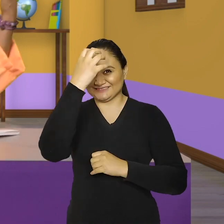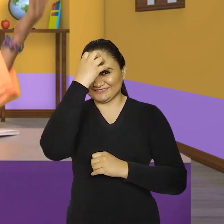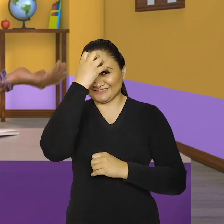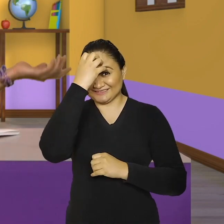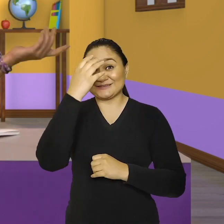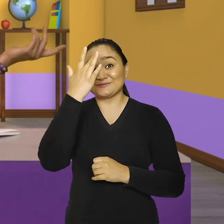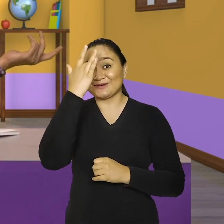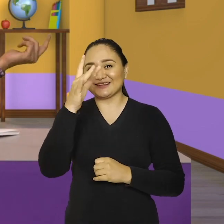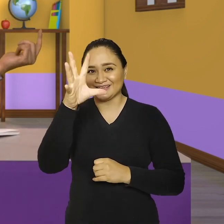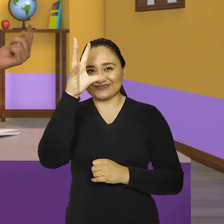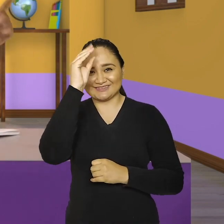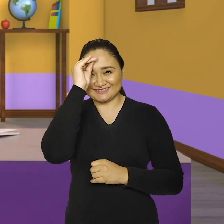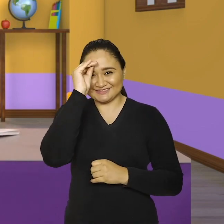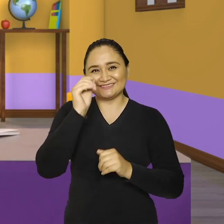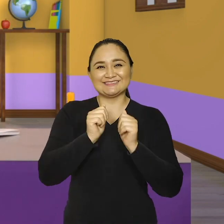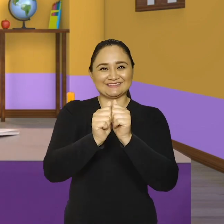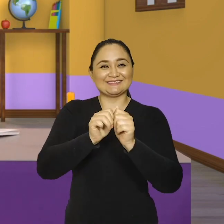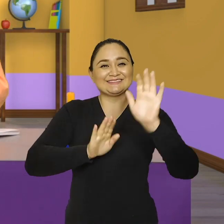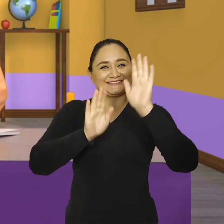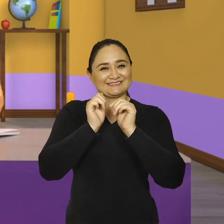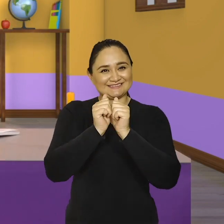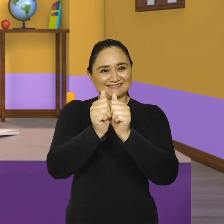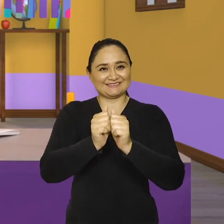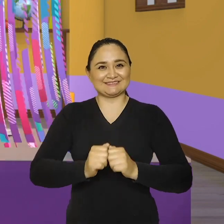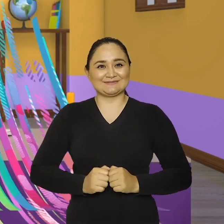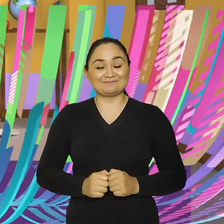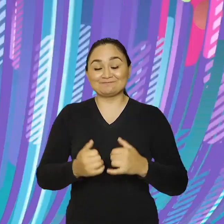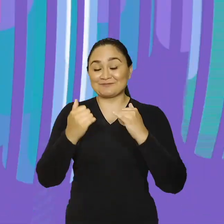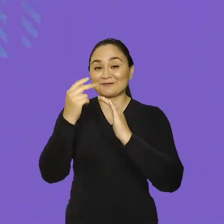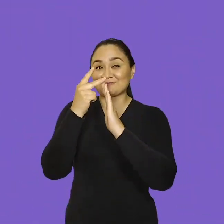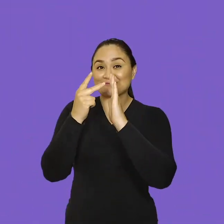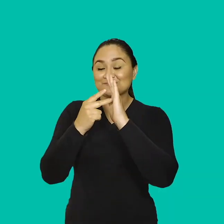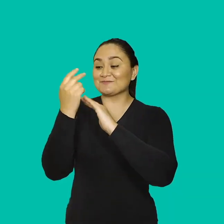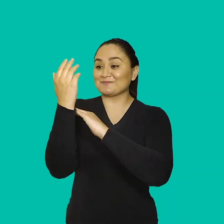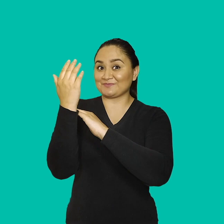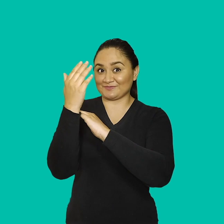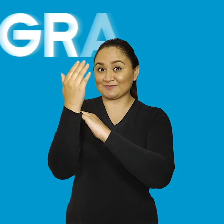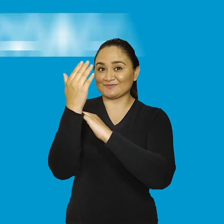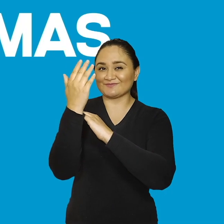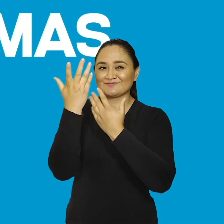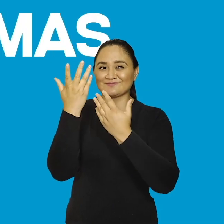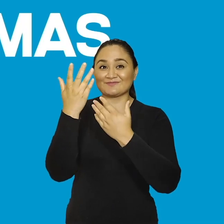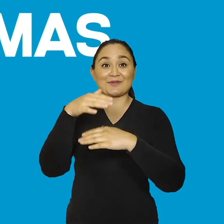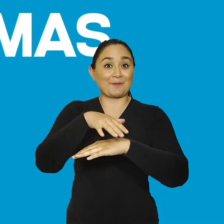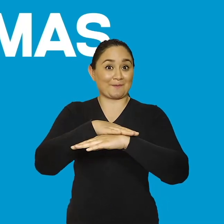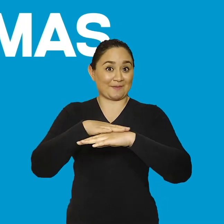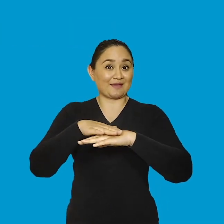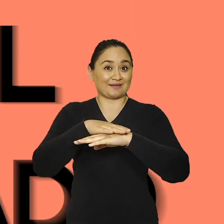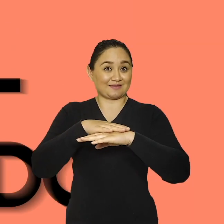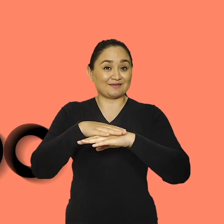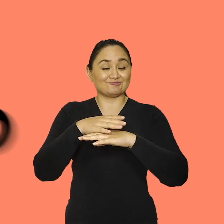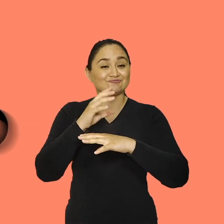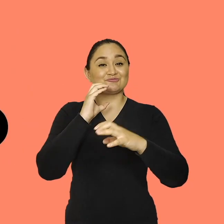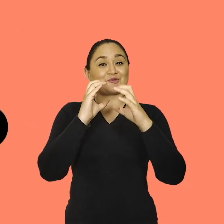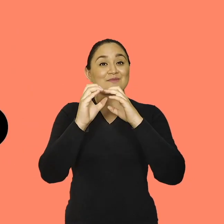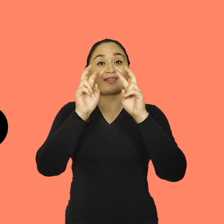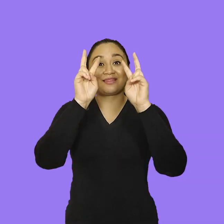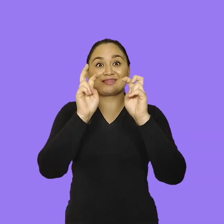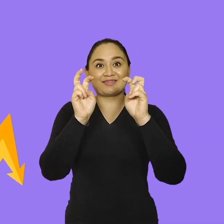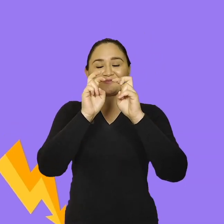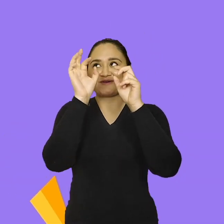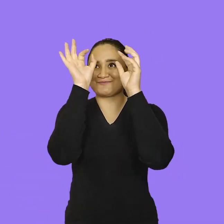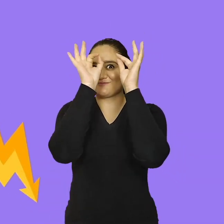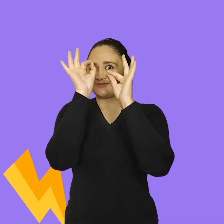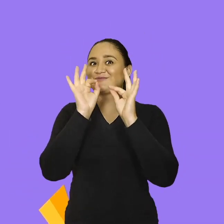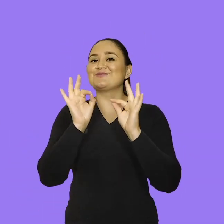educativo, porque aprendemos juntos en Educa Contigo. Hoy en los programas de televisión para bachillerato hablaremos